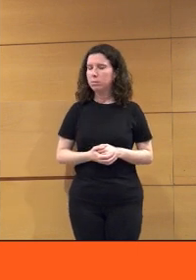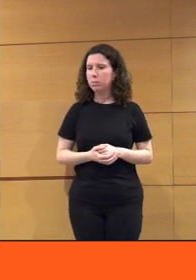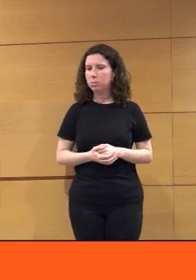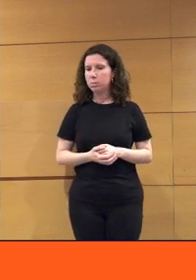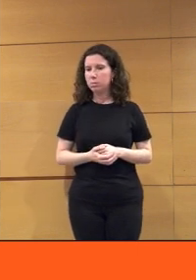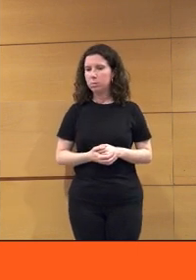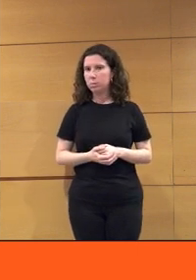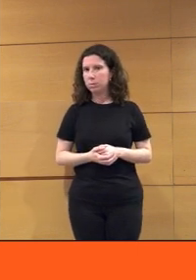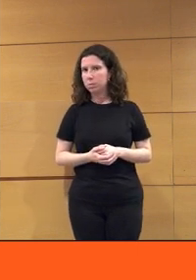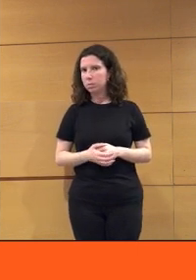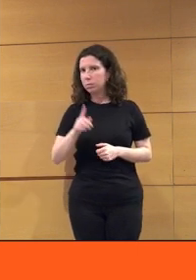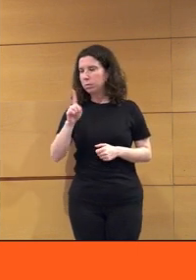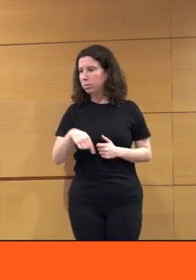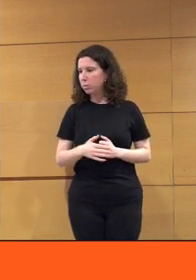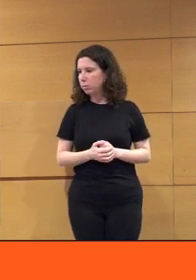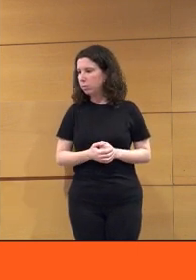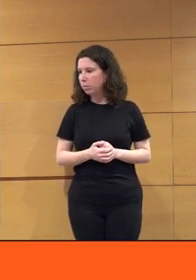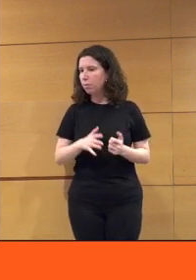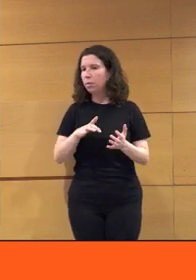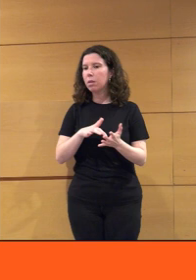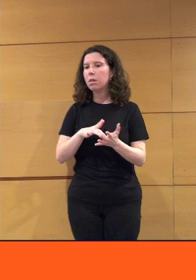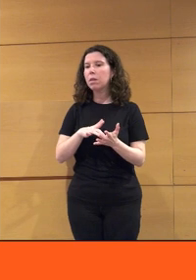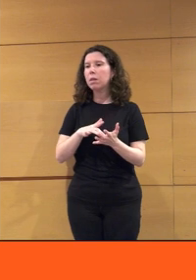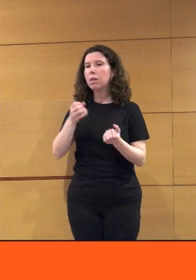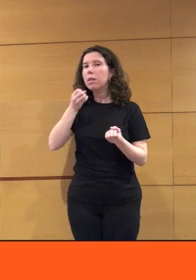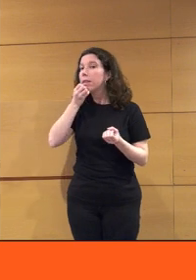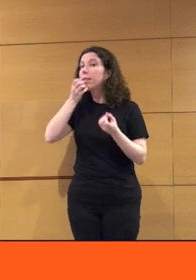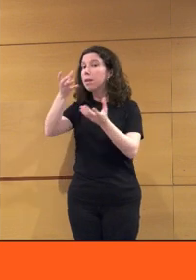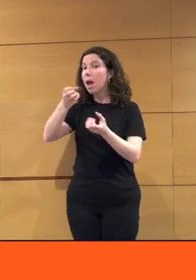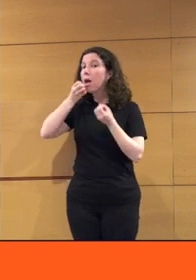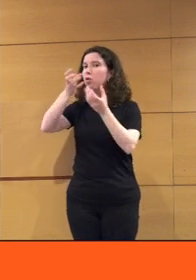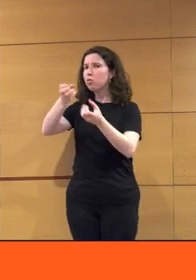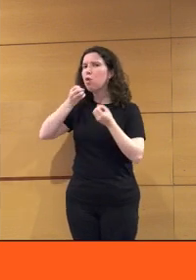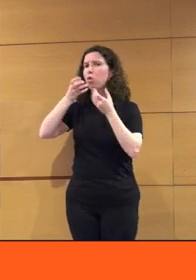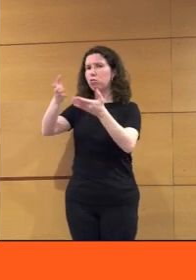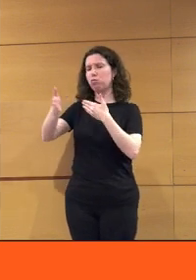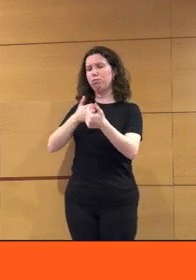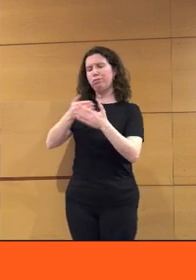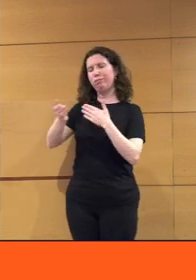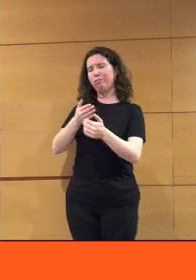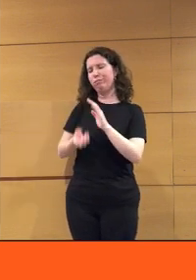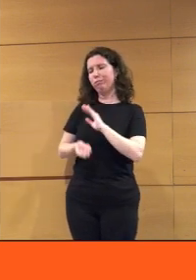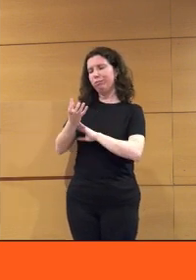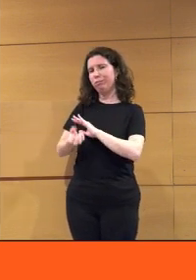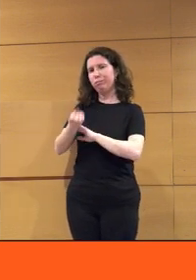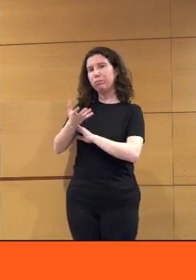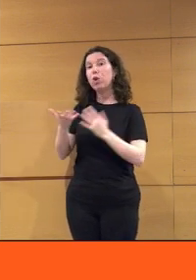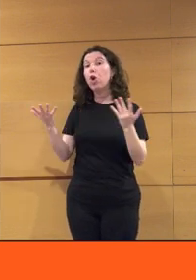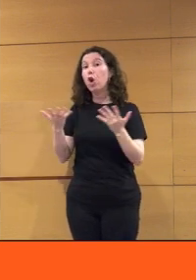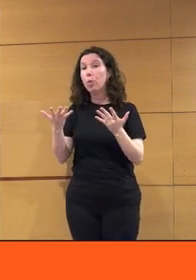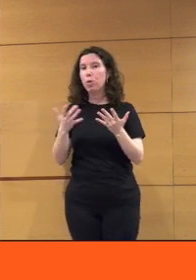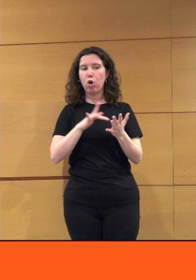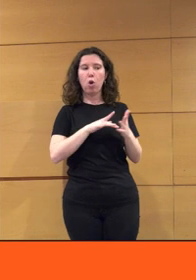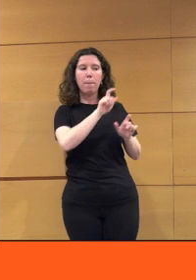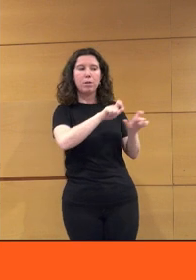También lo que hicimos fue crear datos, que es muy importante, como dije anteriormente, datos anotados por usuarios,